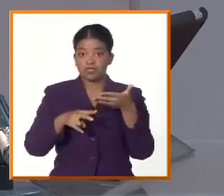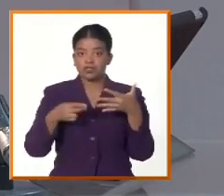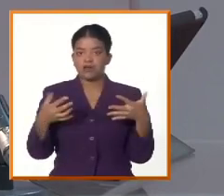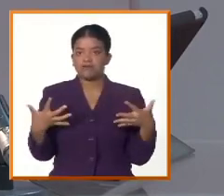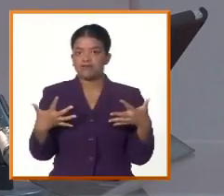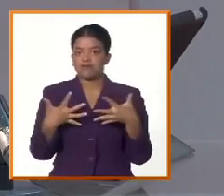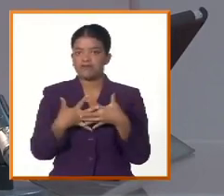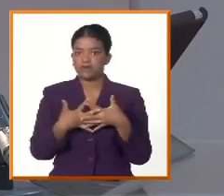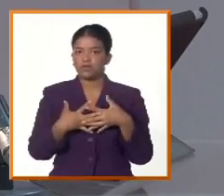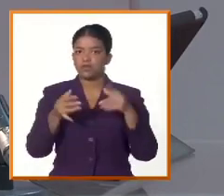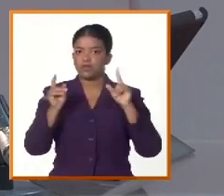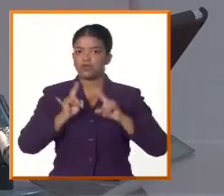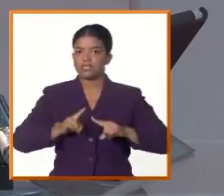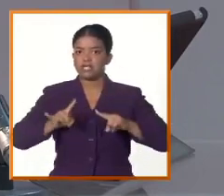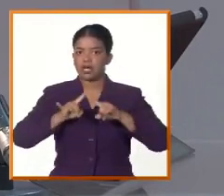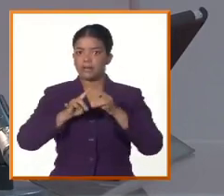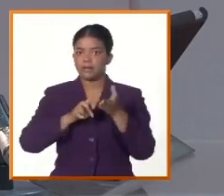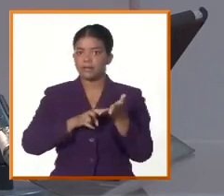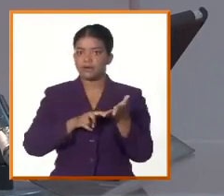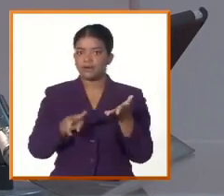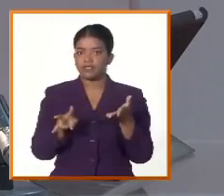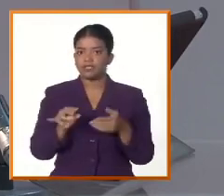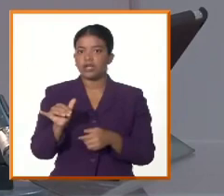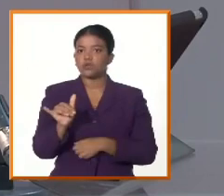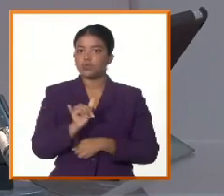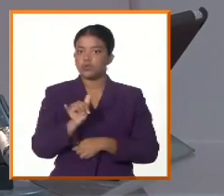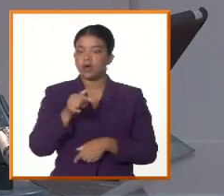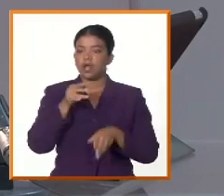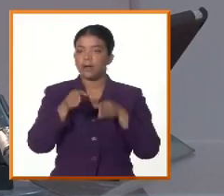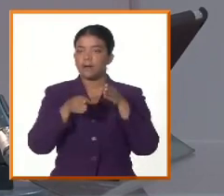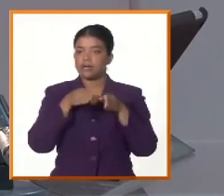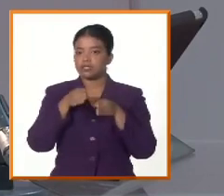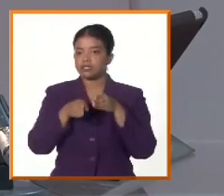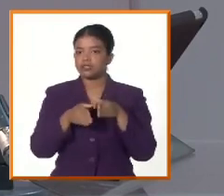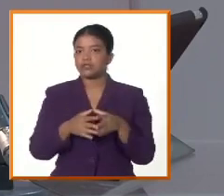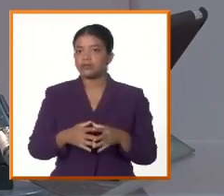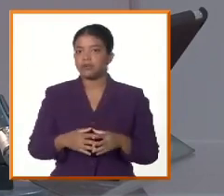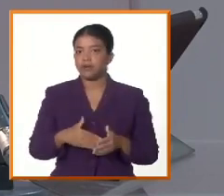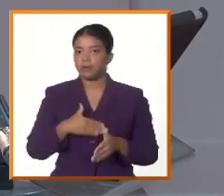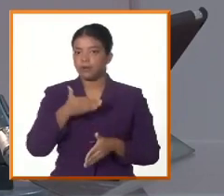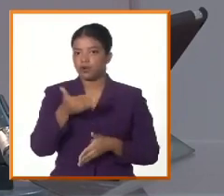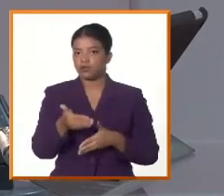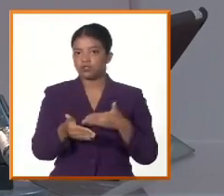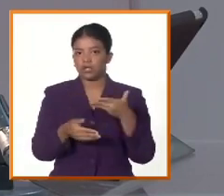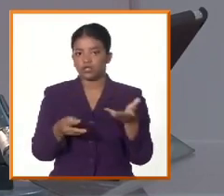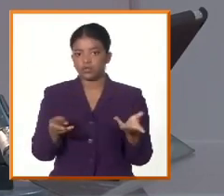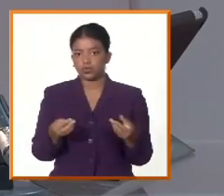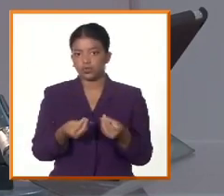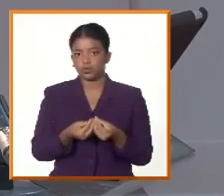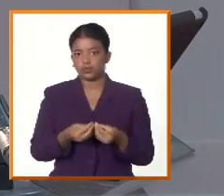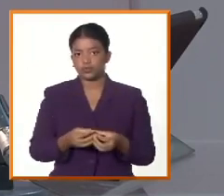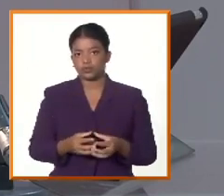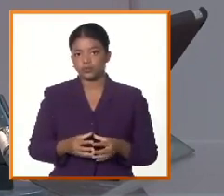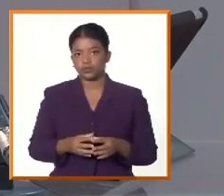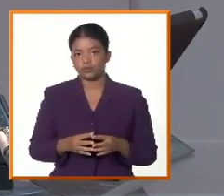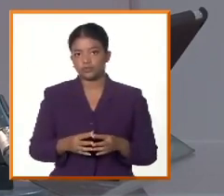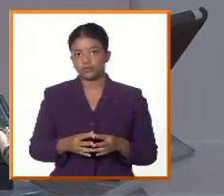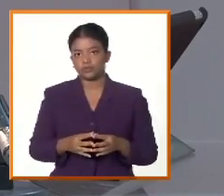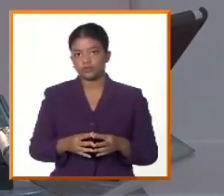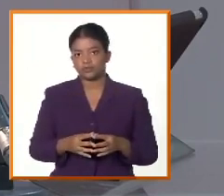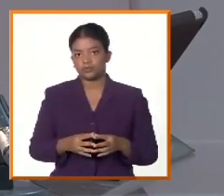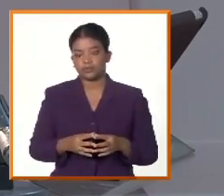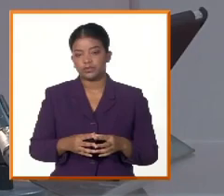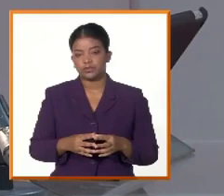las universidades en los territorios también participan en ese proceso de acompañamiento hay que reconocer que